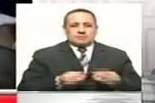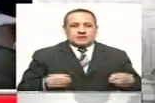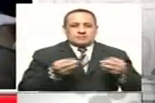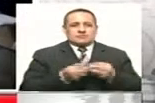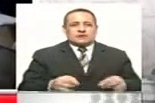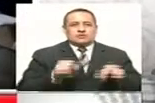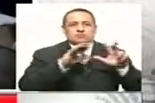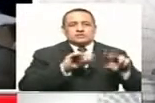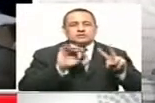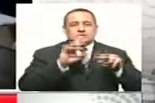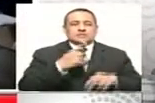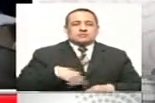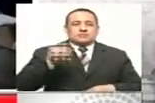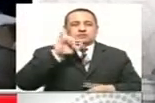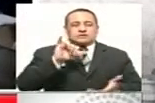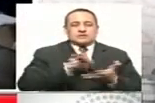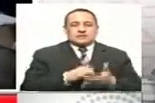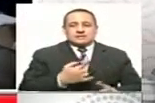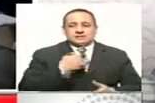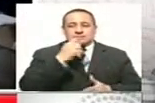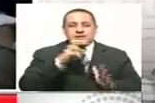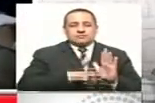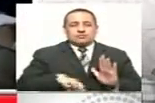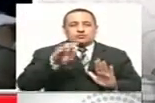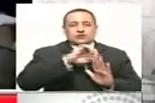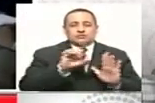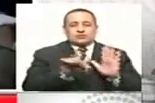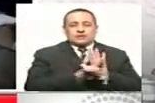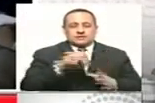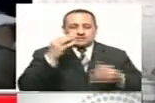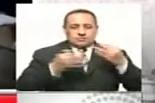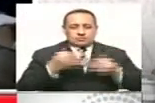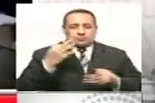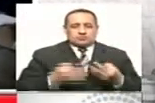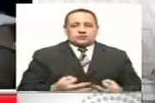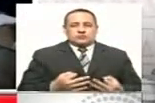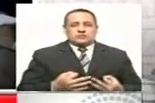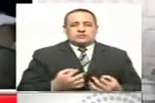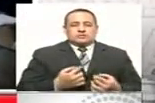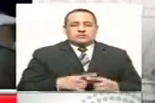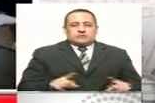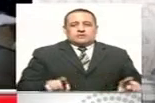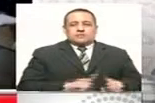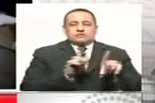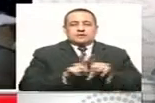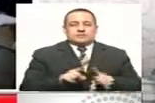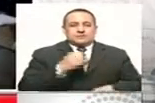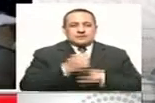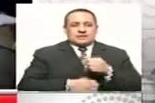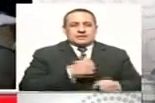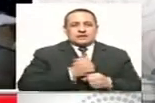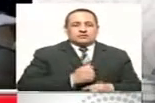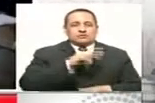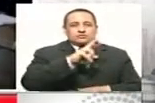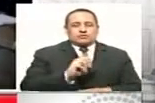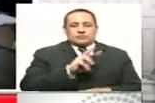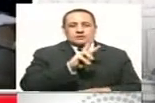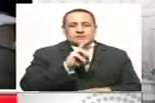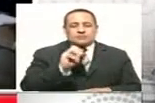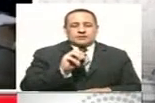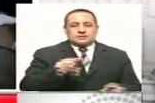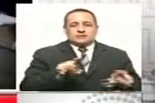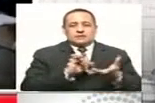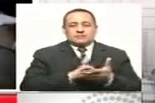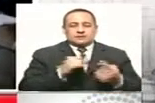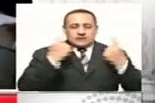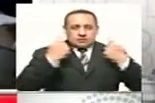87 millones que está en el proyecto de ley de presupuesto. Sin embargo, desde el 2020 las actividades